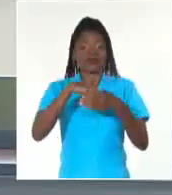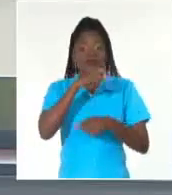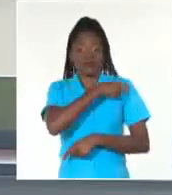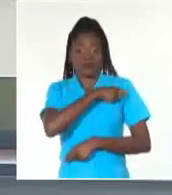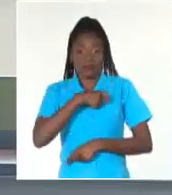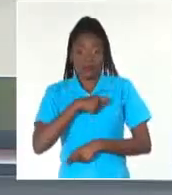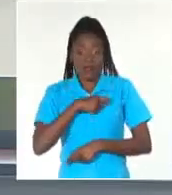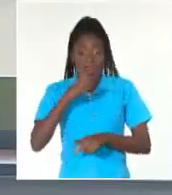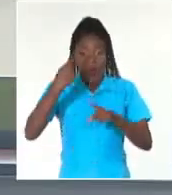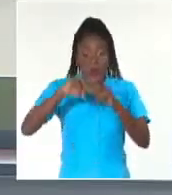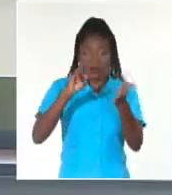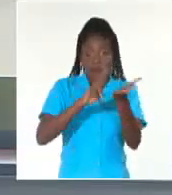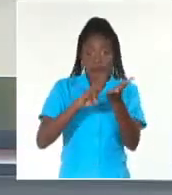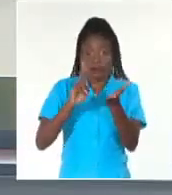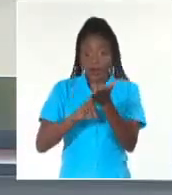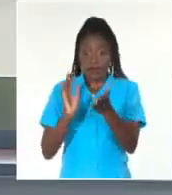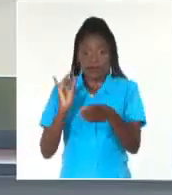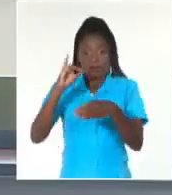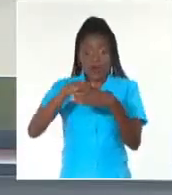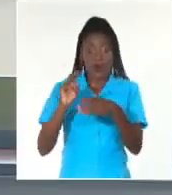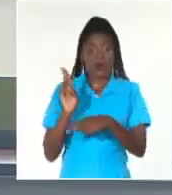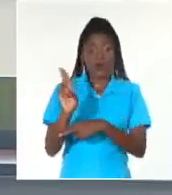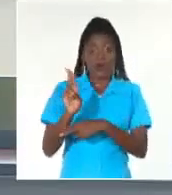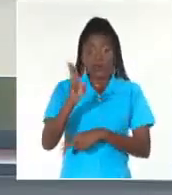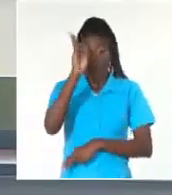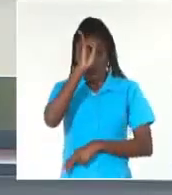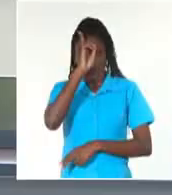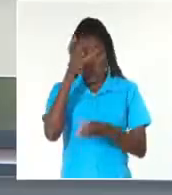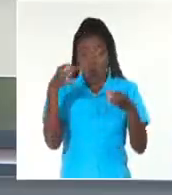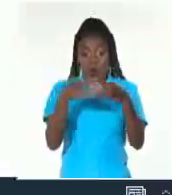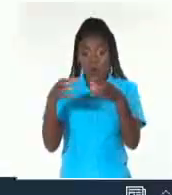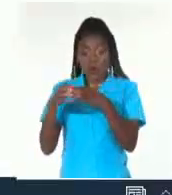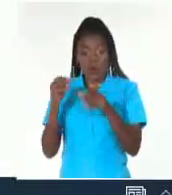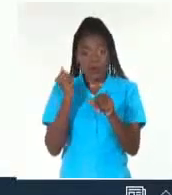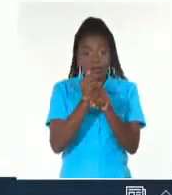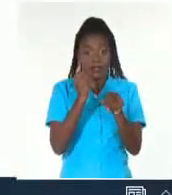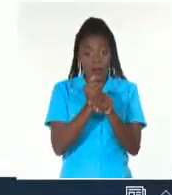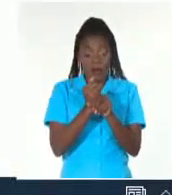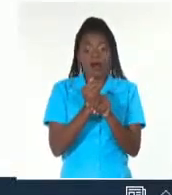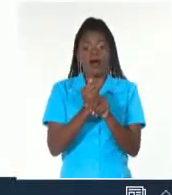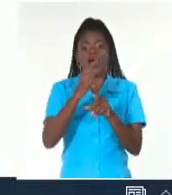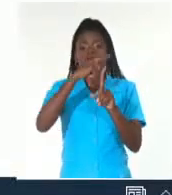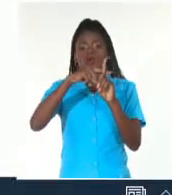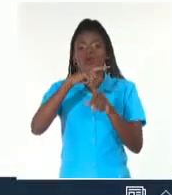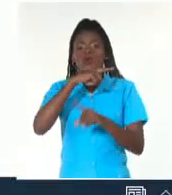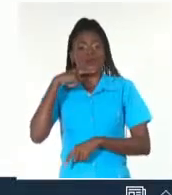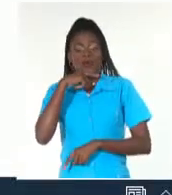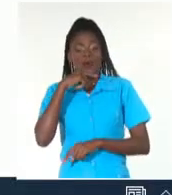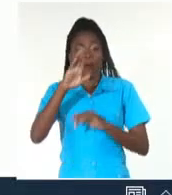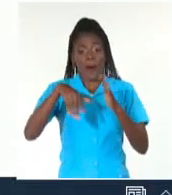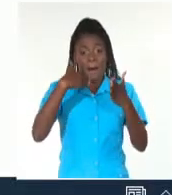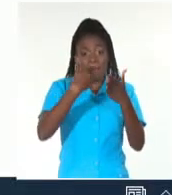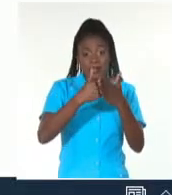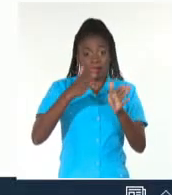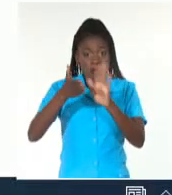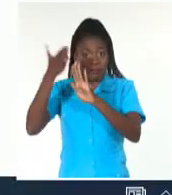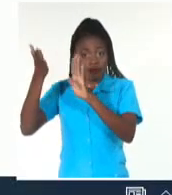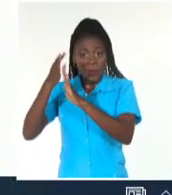como miembros del Sistema Integral de Urgencias Médicas, grupos de operaciones y socorro de la Cruz Roja, empresas constructoras, la